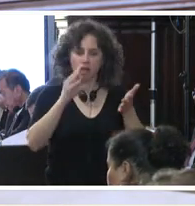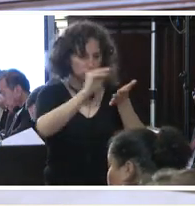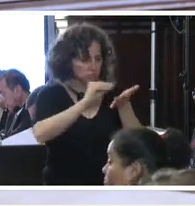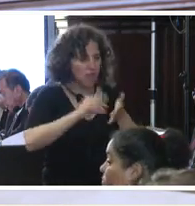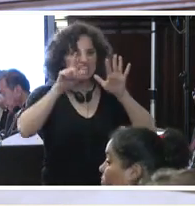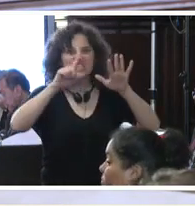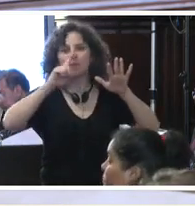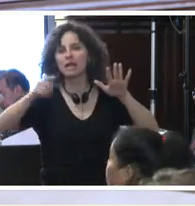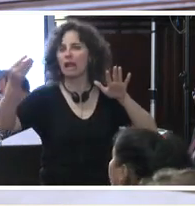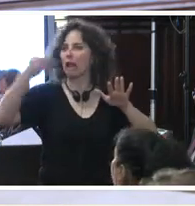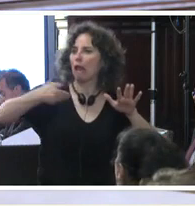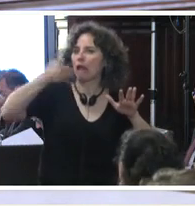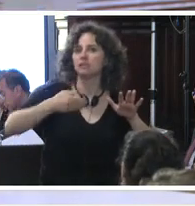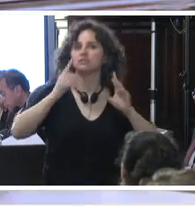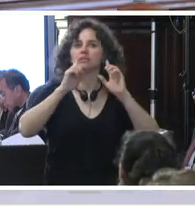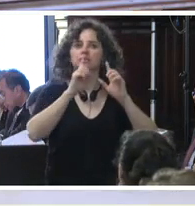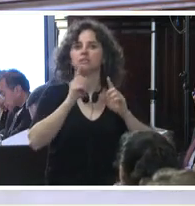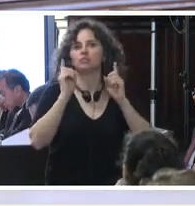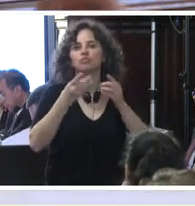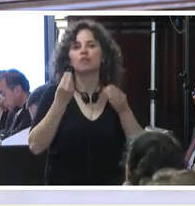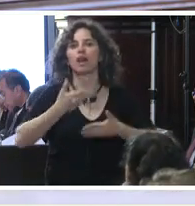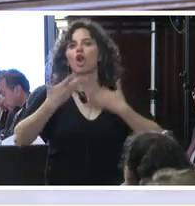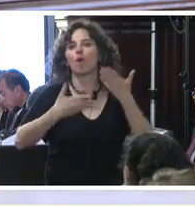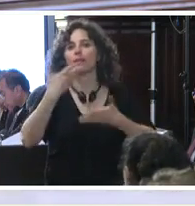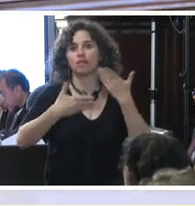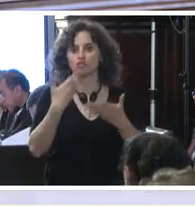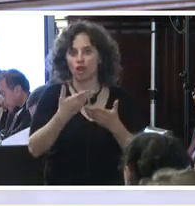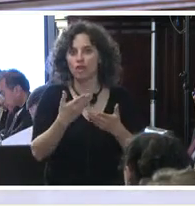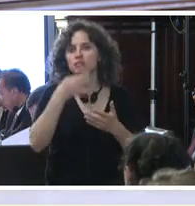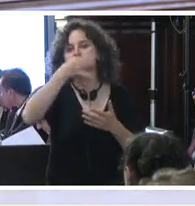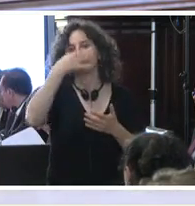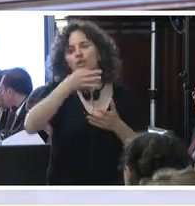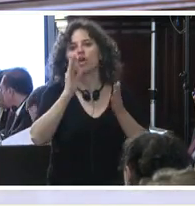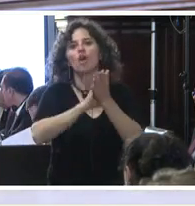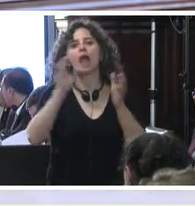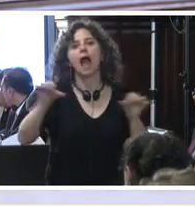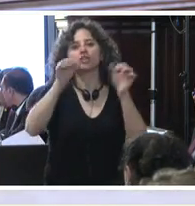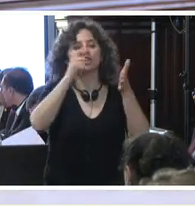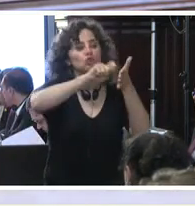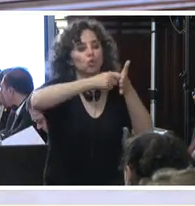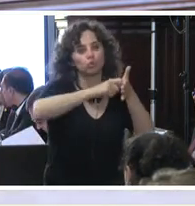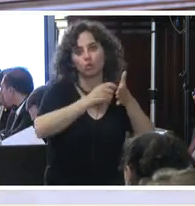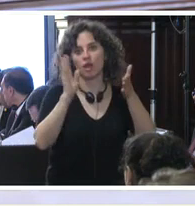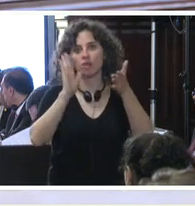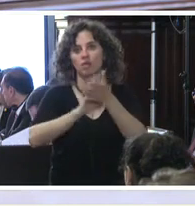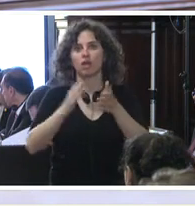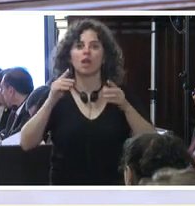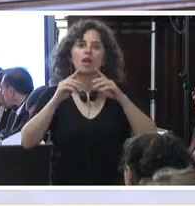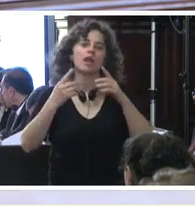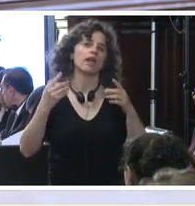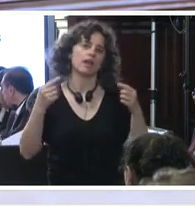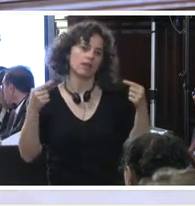y 142 recomendaciones que tienen que ver con actos de tortura, todas estas recomendaciones en el marco de la guerra contra el